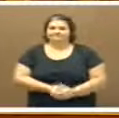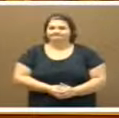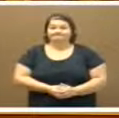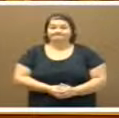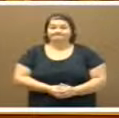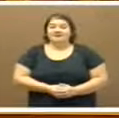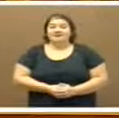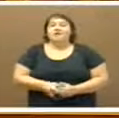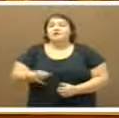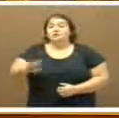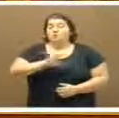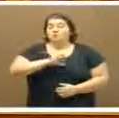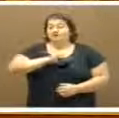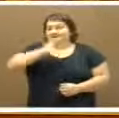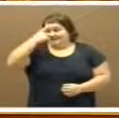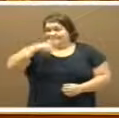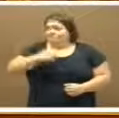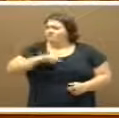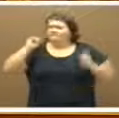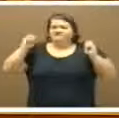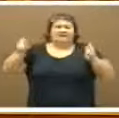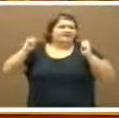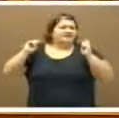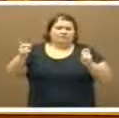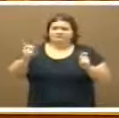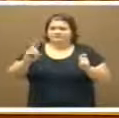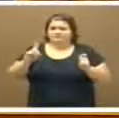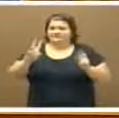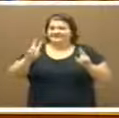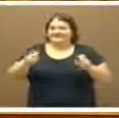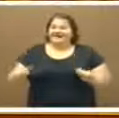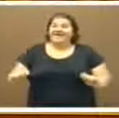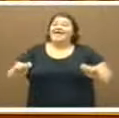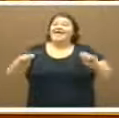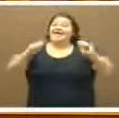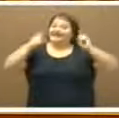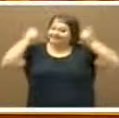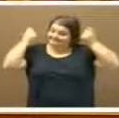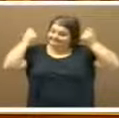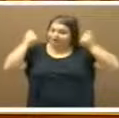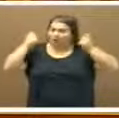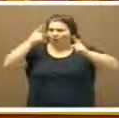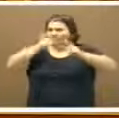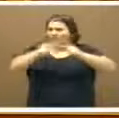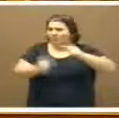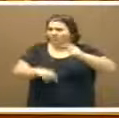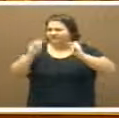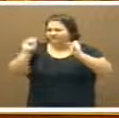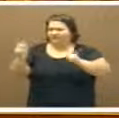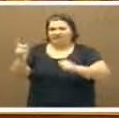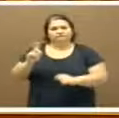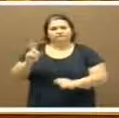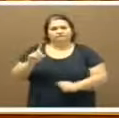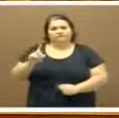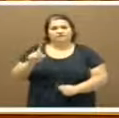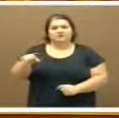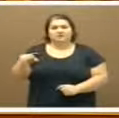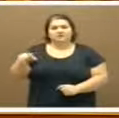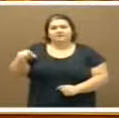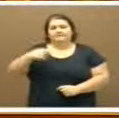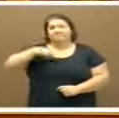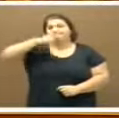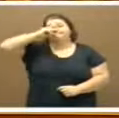Y, por supuesto, usted sabe que no le felicitamos por el éxito, entre comillas, del objetivo de déficit. Esto me recuerda a ustedes, pues, a